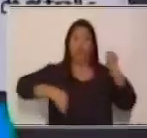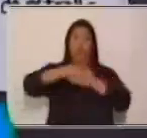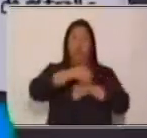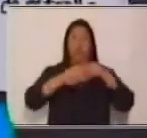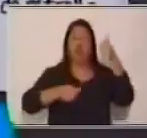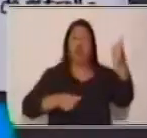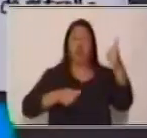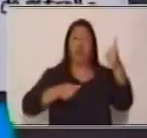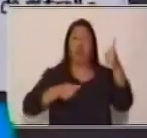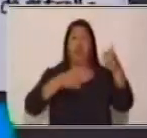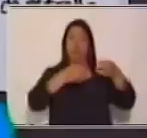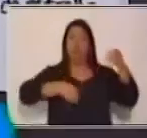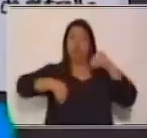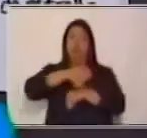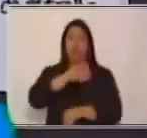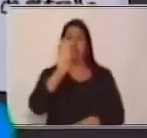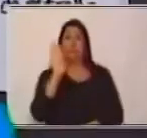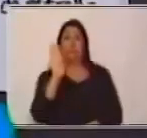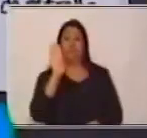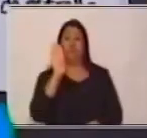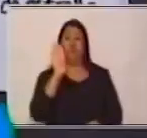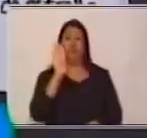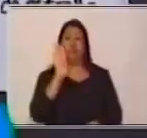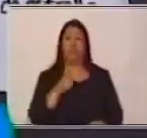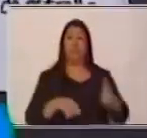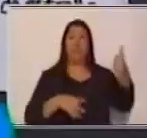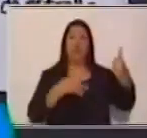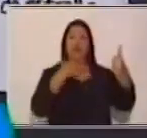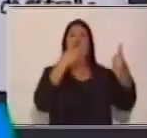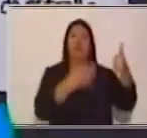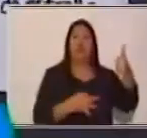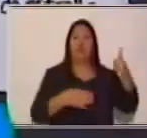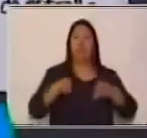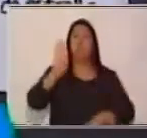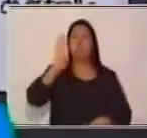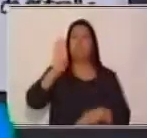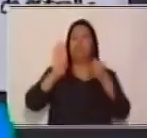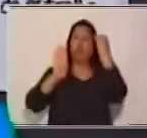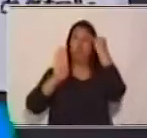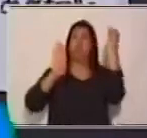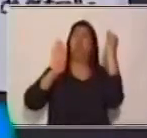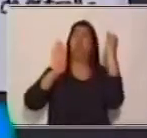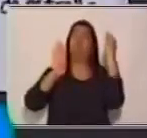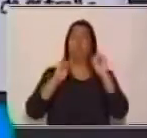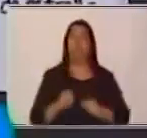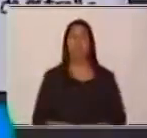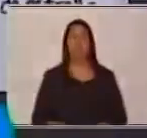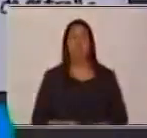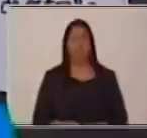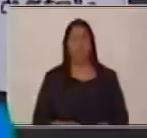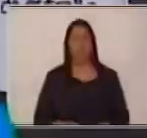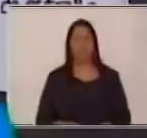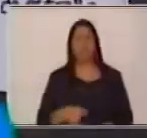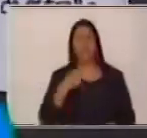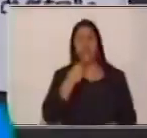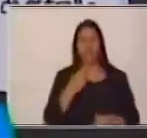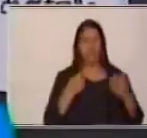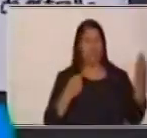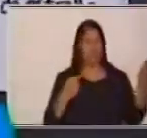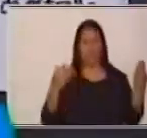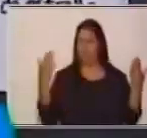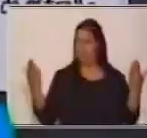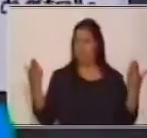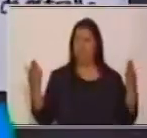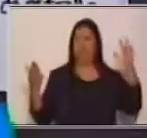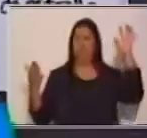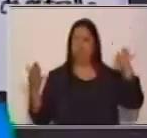por B, el término imaginario. ¿Y cómo quedaría el ejemplo? Si estamos hablando que vamos a comparar las lágrimas